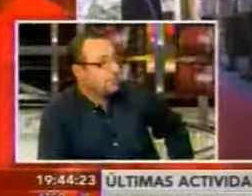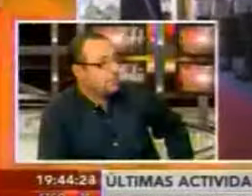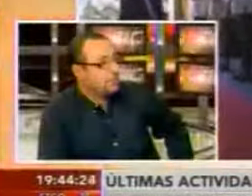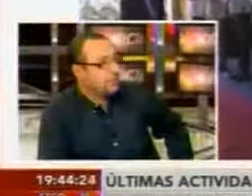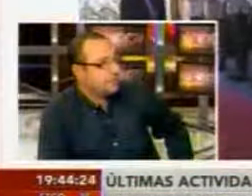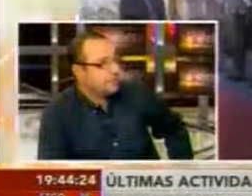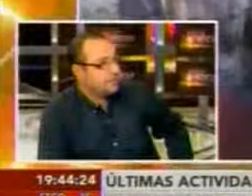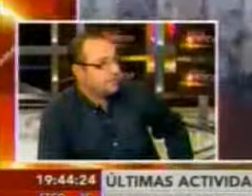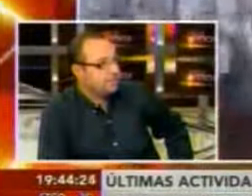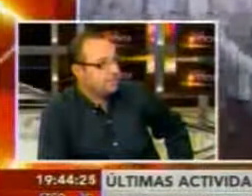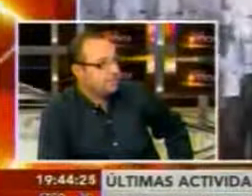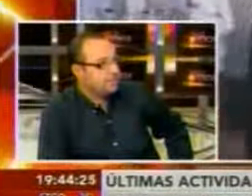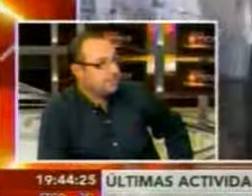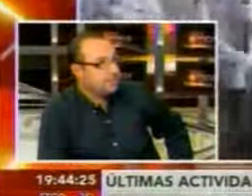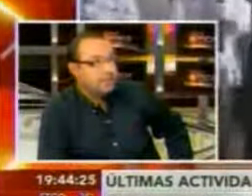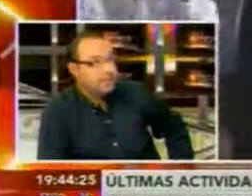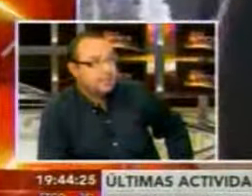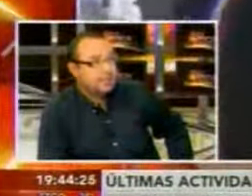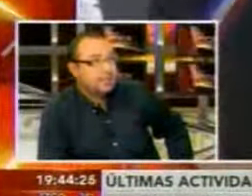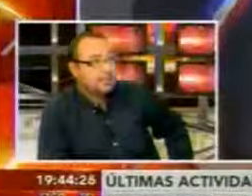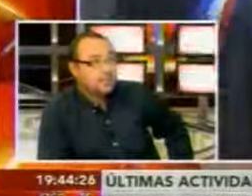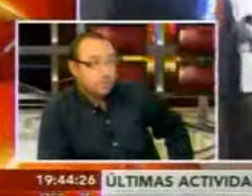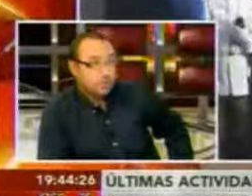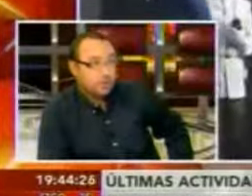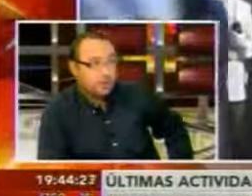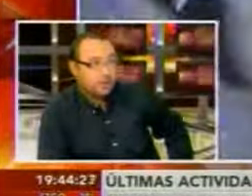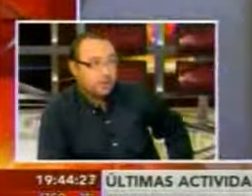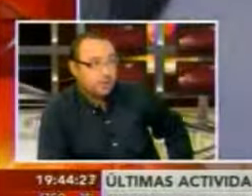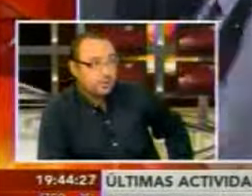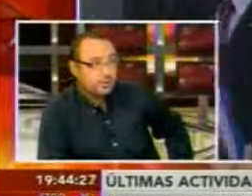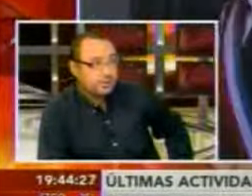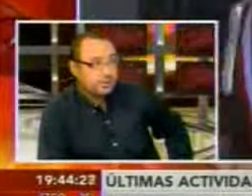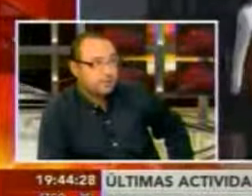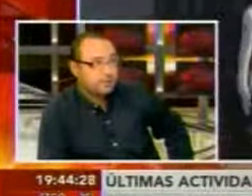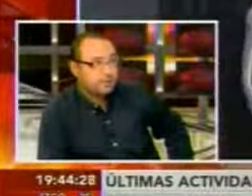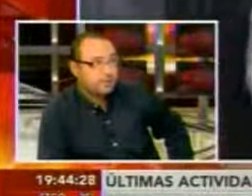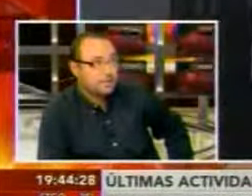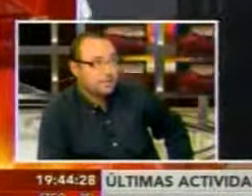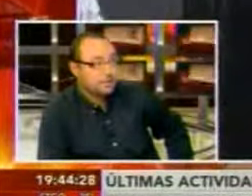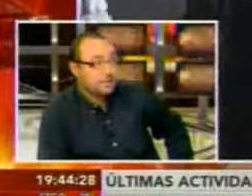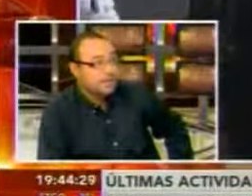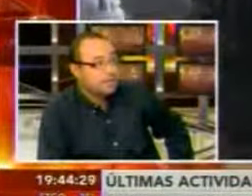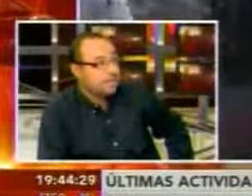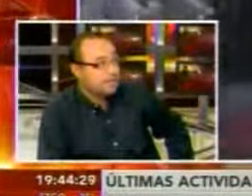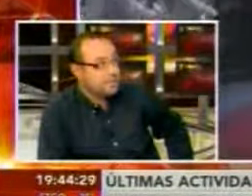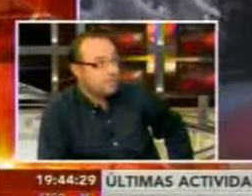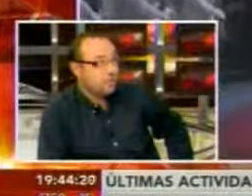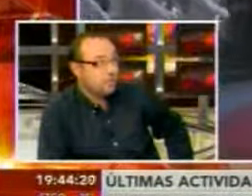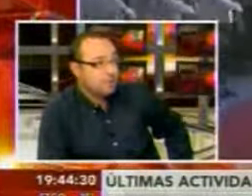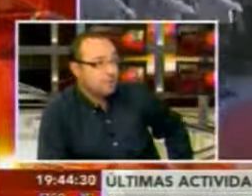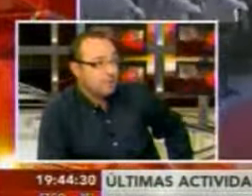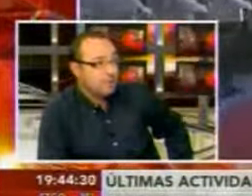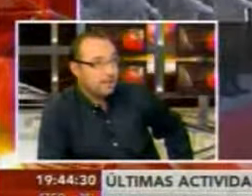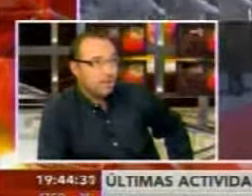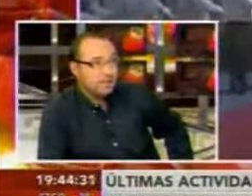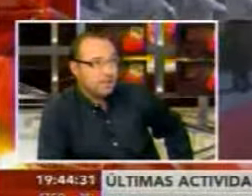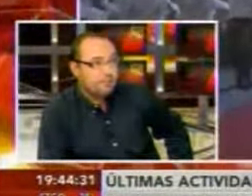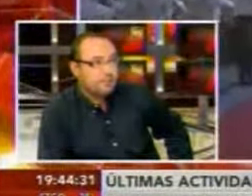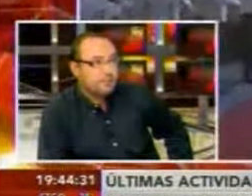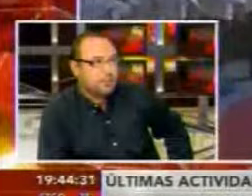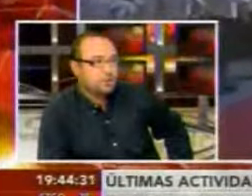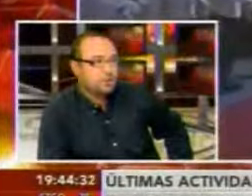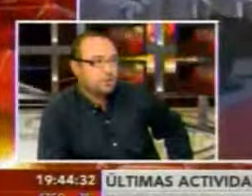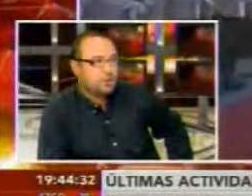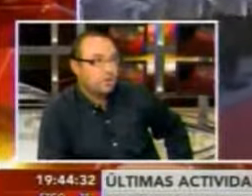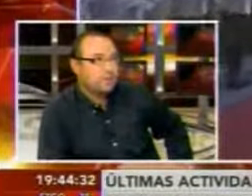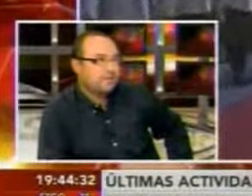mejor relación con los vecinos en comparación que Piñera, y por tanto sería muy difícil que tuviera un cargo relevante a nivel internacional. Y lo más probable es que, tal como